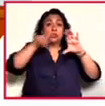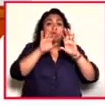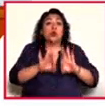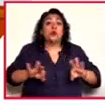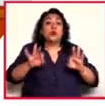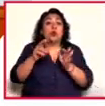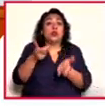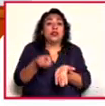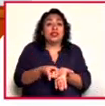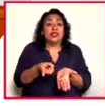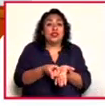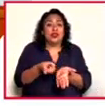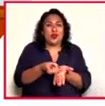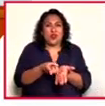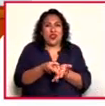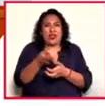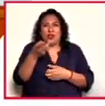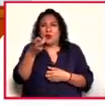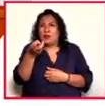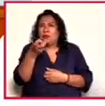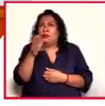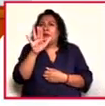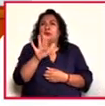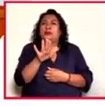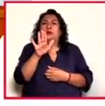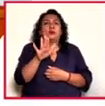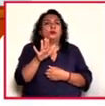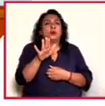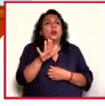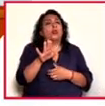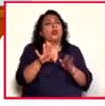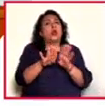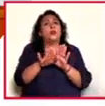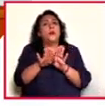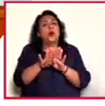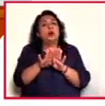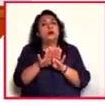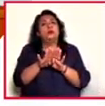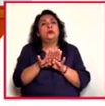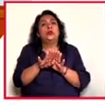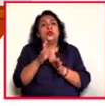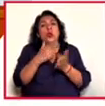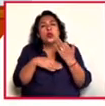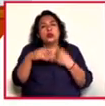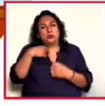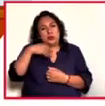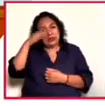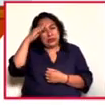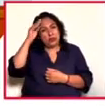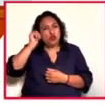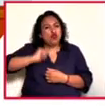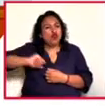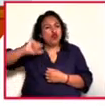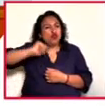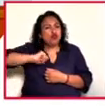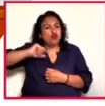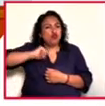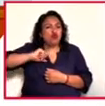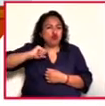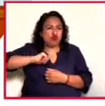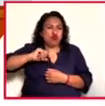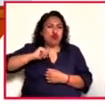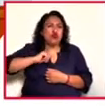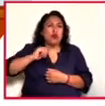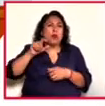un elemento que vamos a abandonar todas las creencias viejas, los viejos